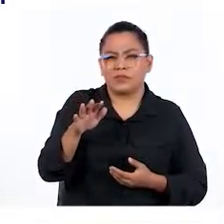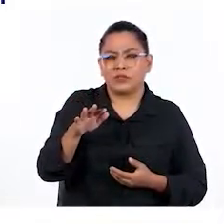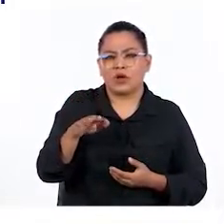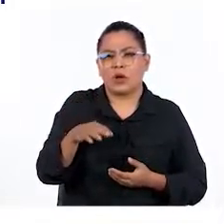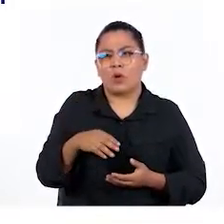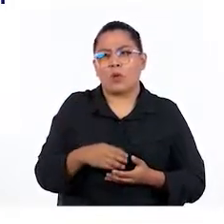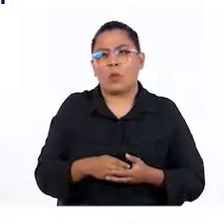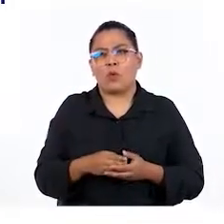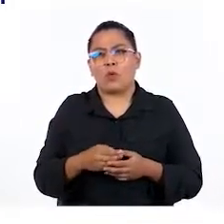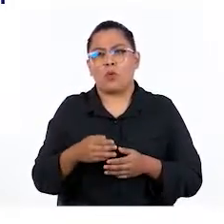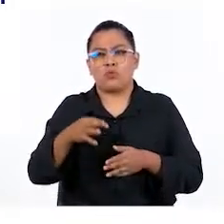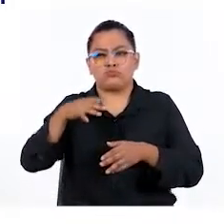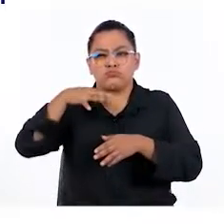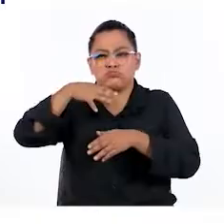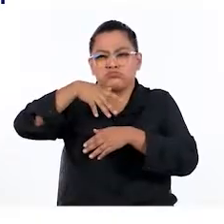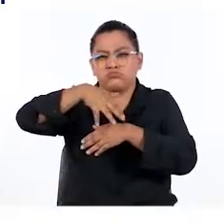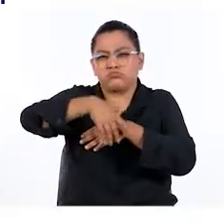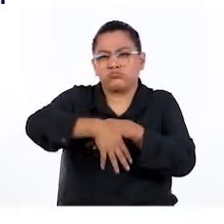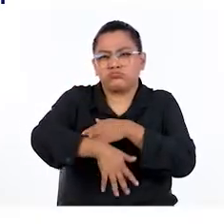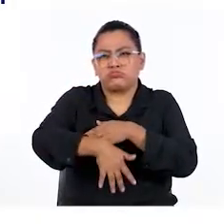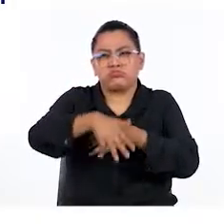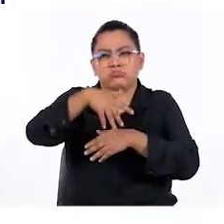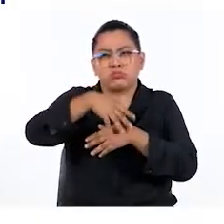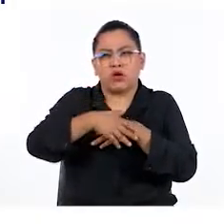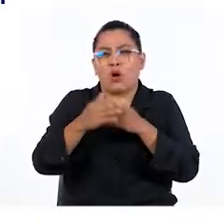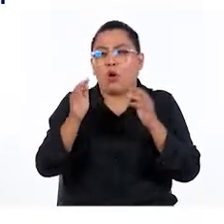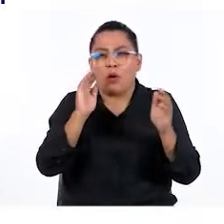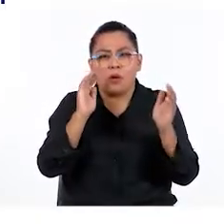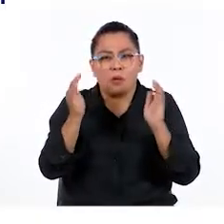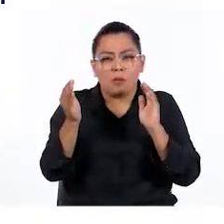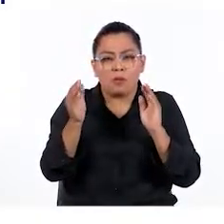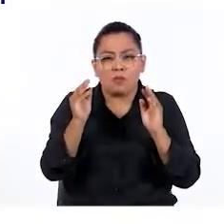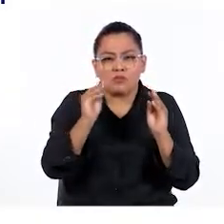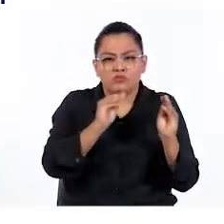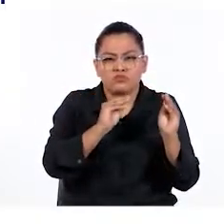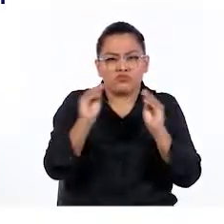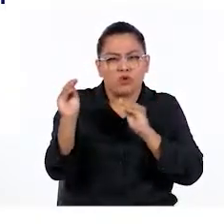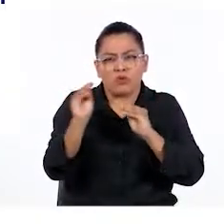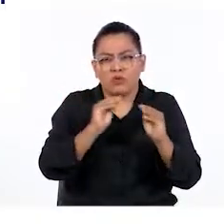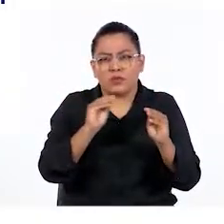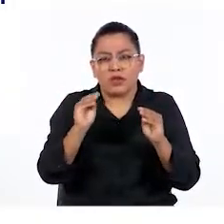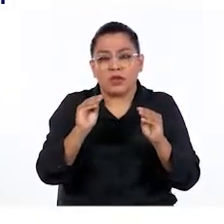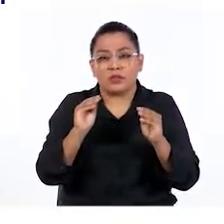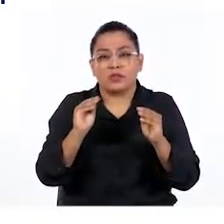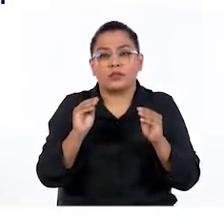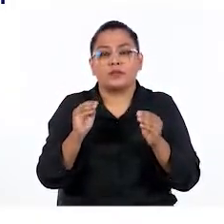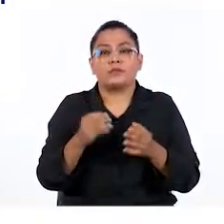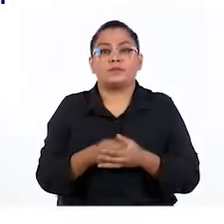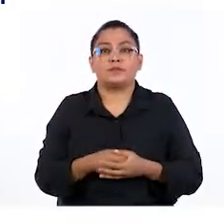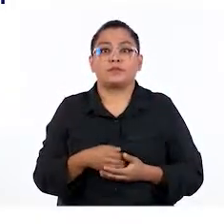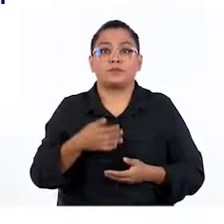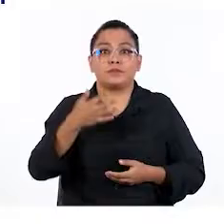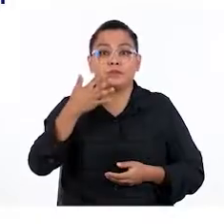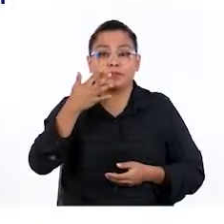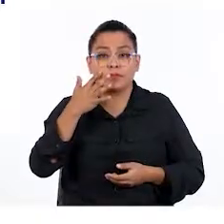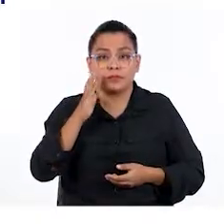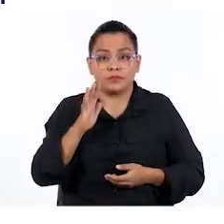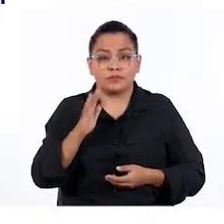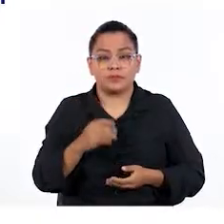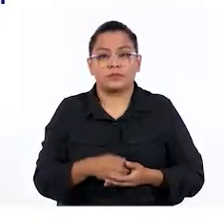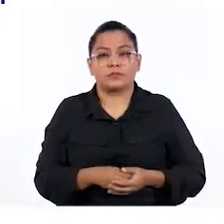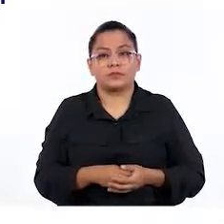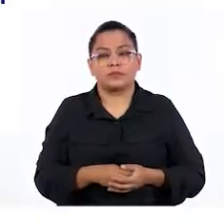bien una cascada que mueve una turbina. Cuando una sustancia a un lado de una